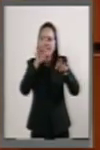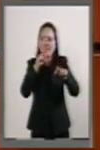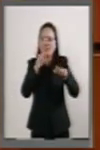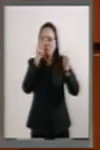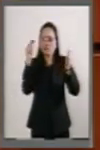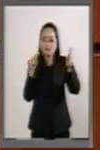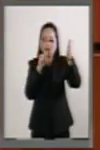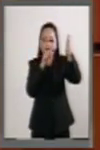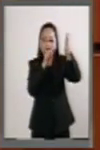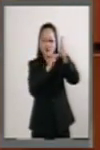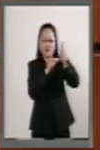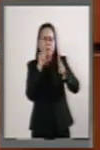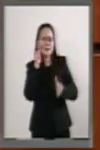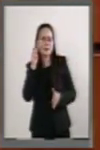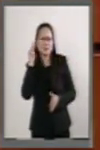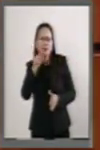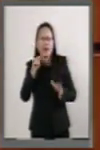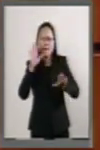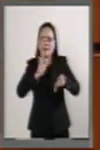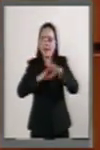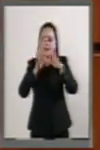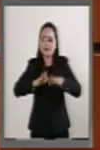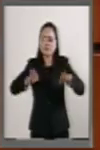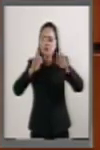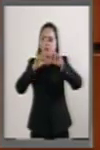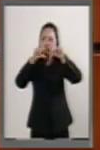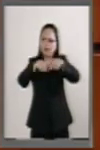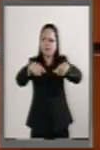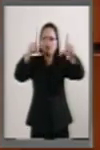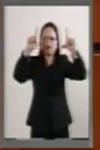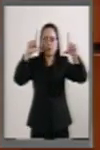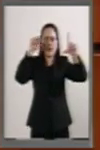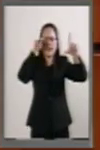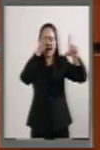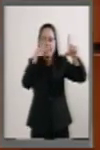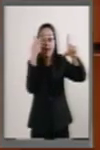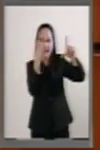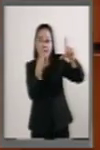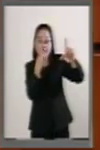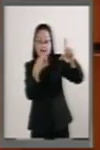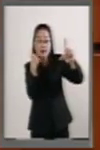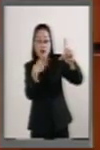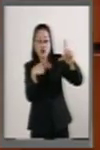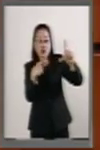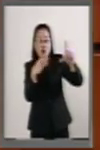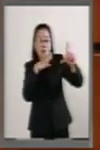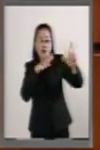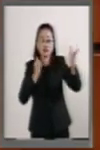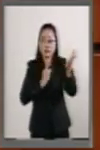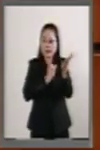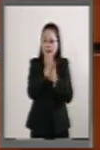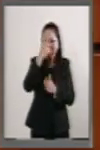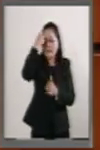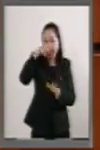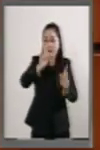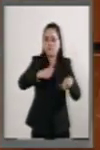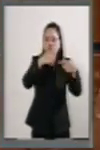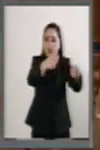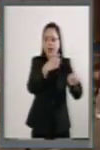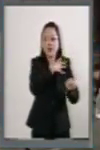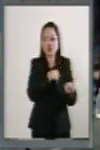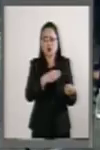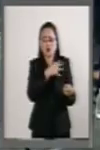enseñarles de manera un poco más gráfica a lo que me refiero. Este es el nombre que los padres habían elegido para su hija.